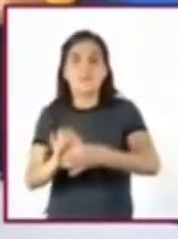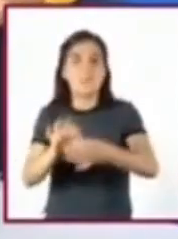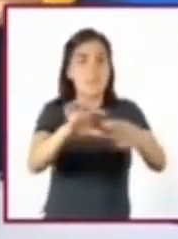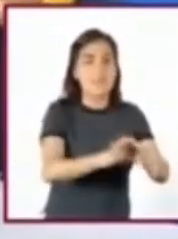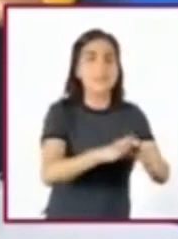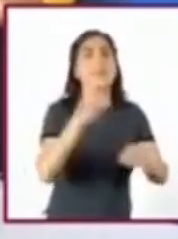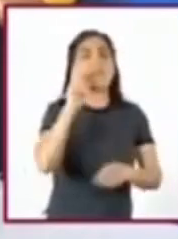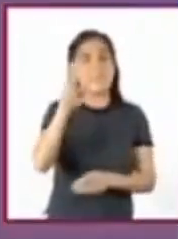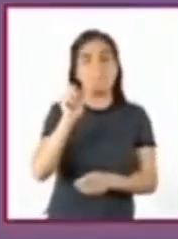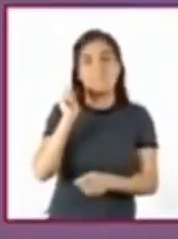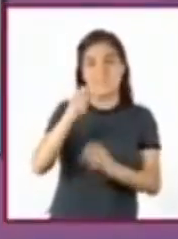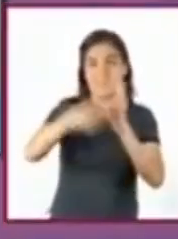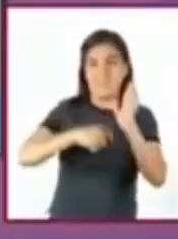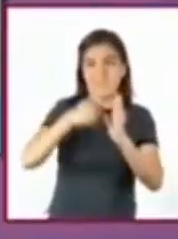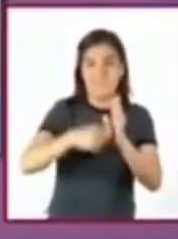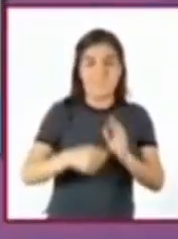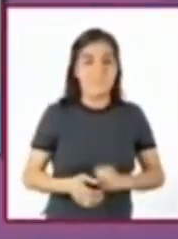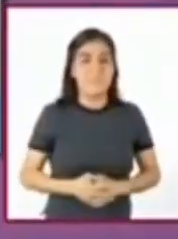audiovisual.